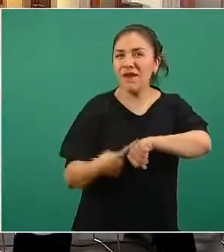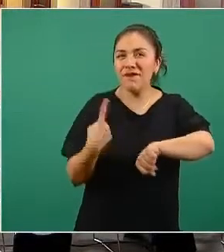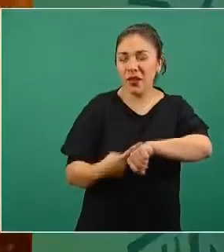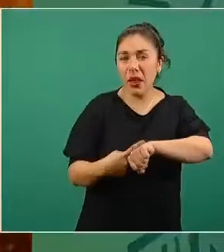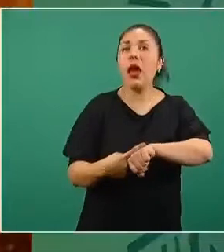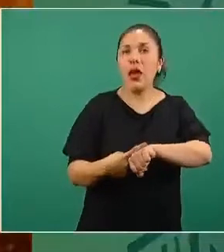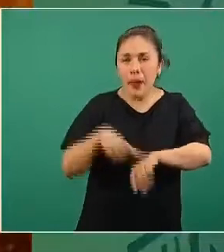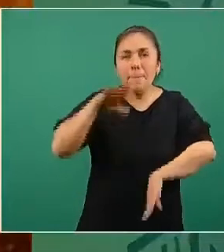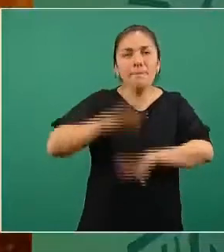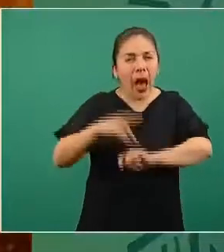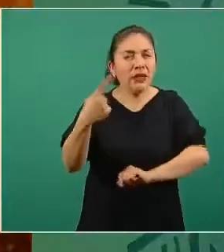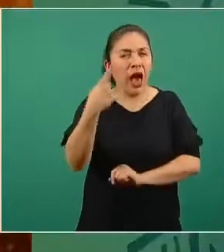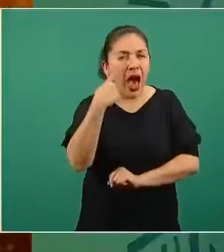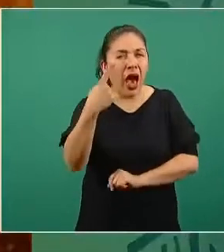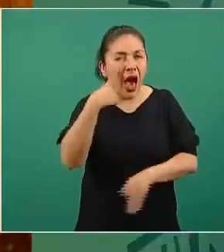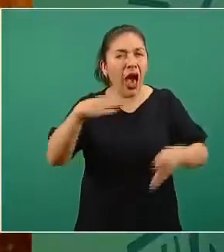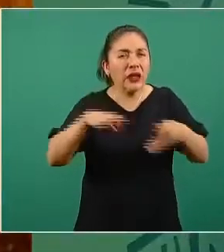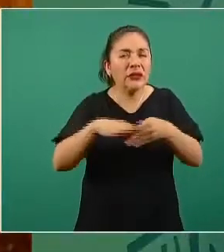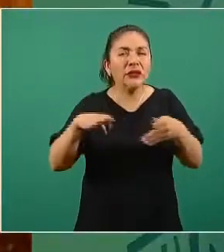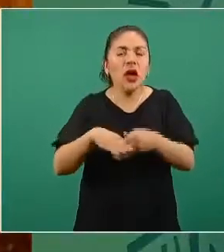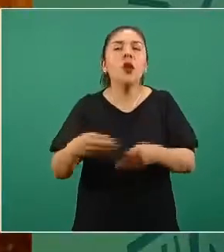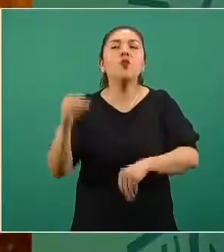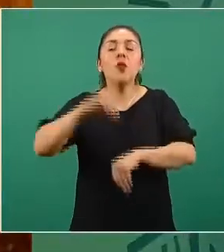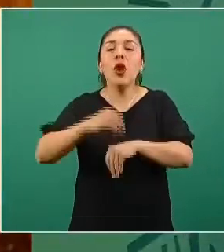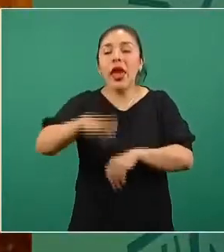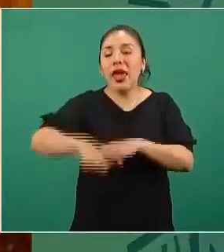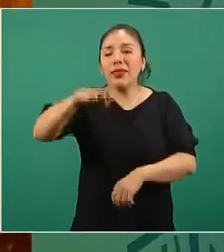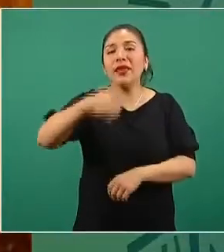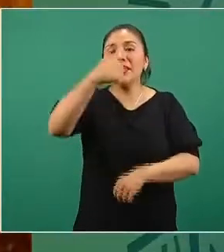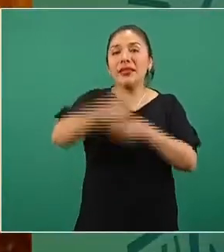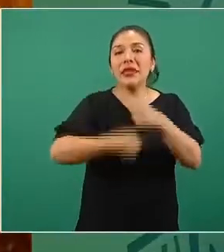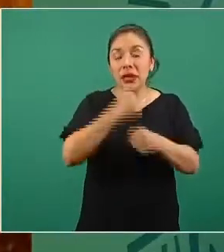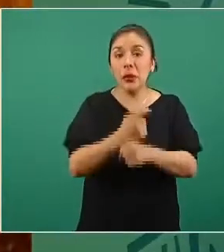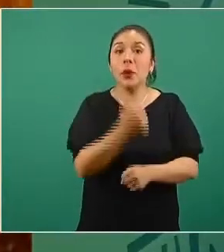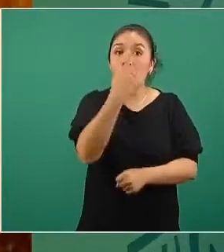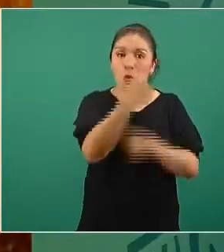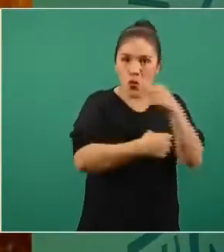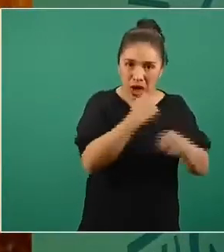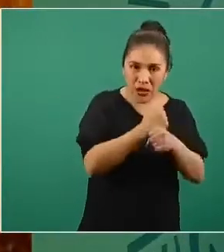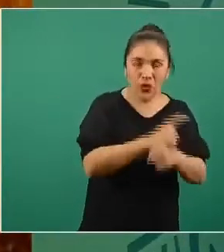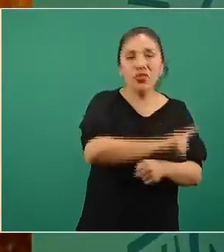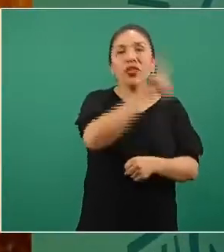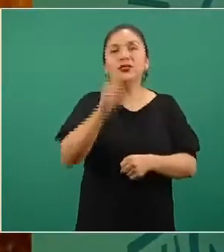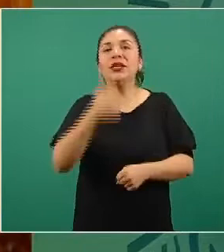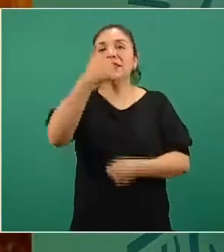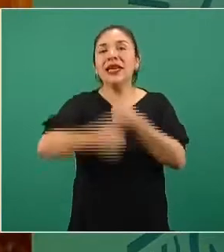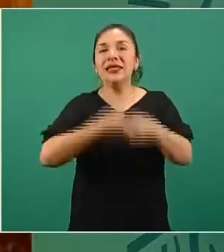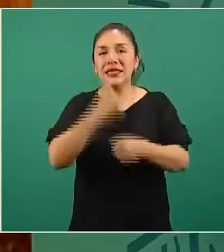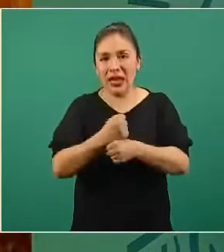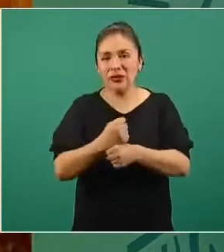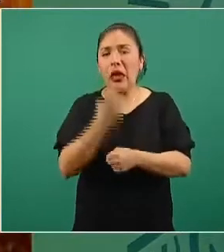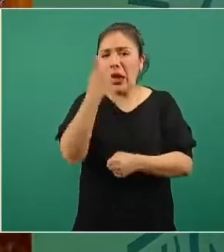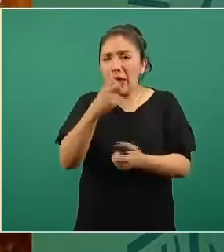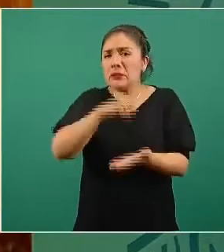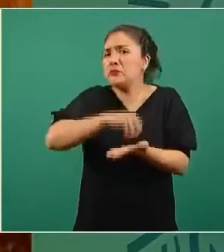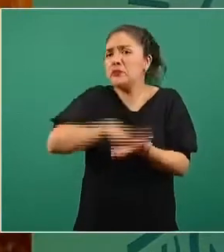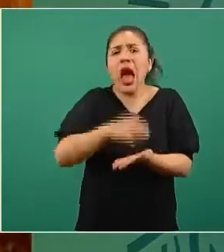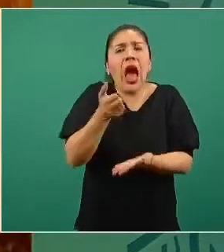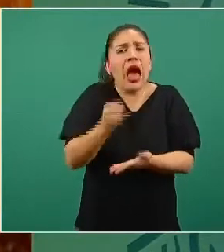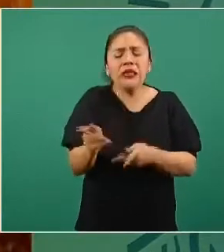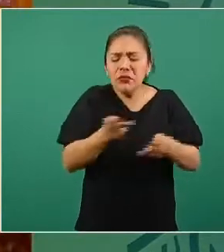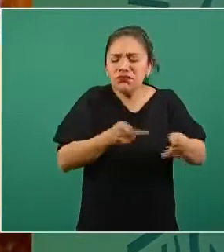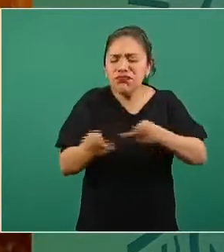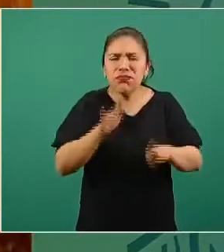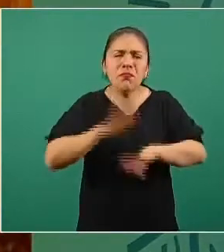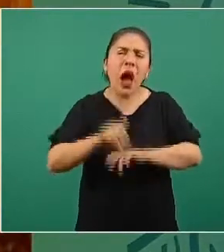aplicamos regularmente a los 6 años, al año y a los 6 años, se planteó así desde hace